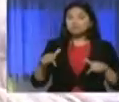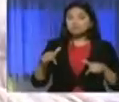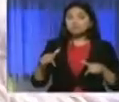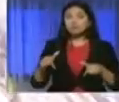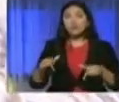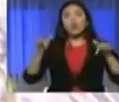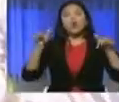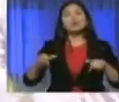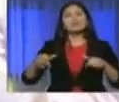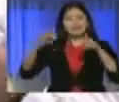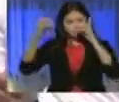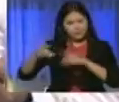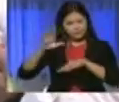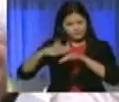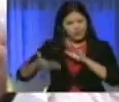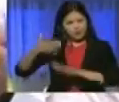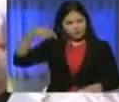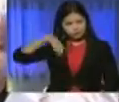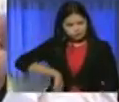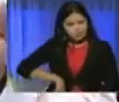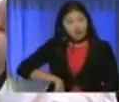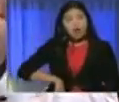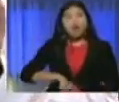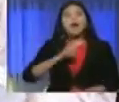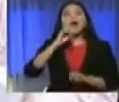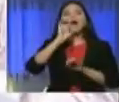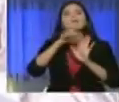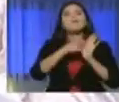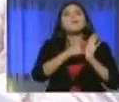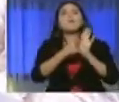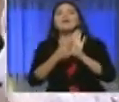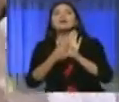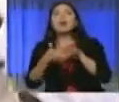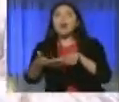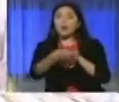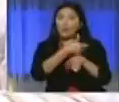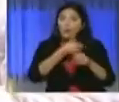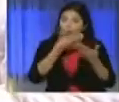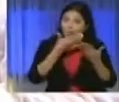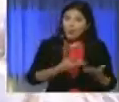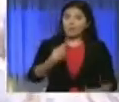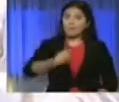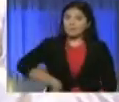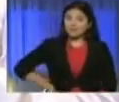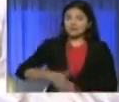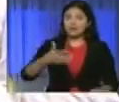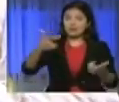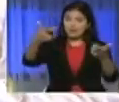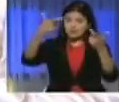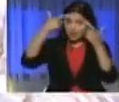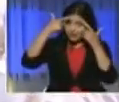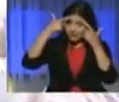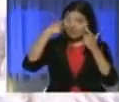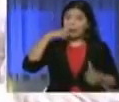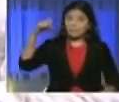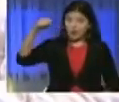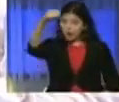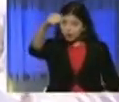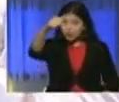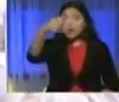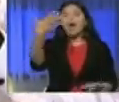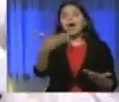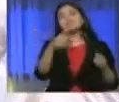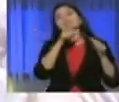hecho deja ver claro que el gobierno revolucionario del presidente obrero chavista Nicolás Maduro Moros va a